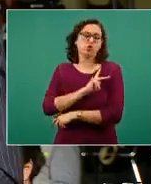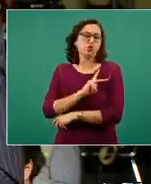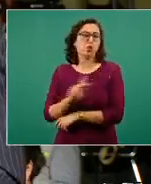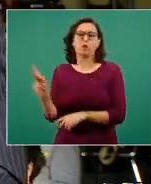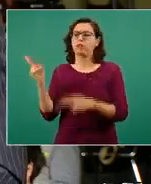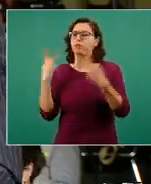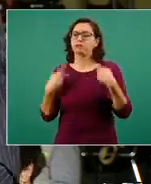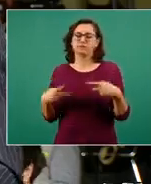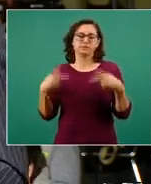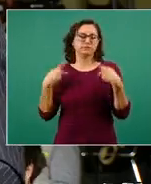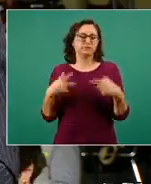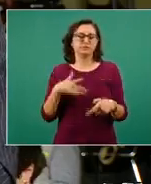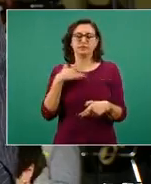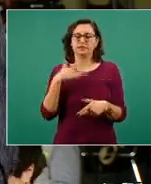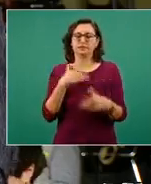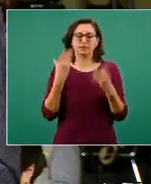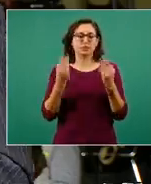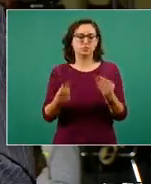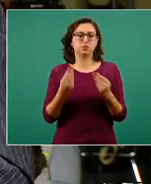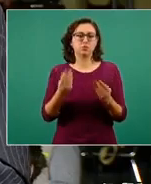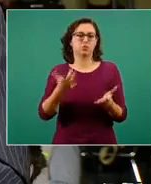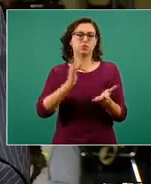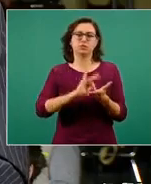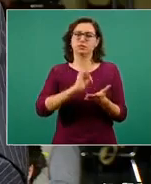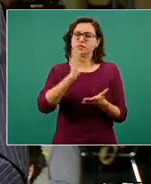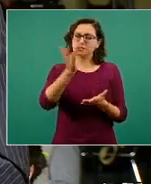completamente agradecidas, y me